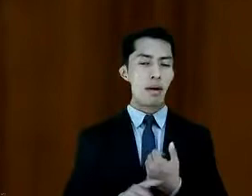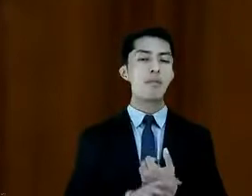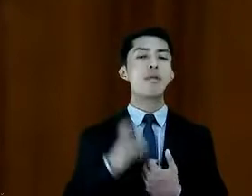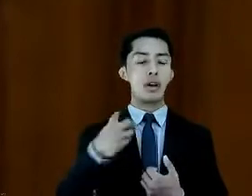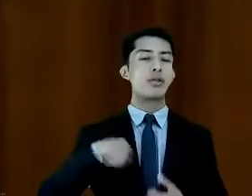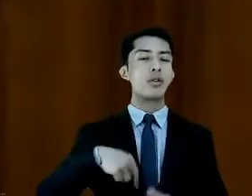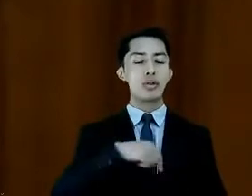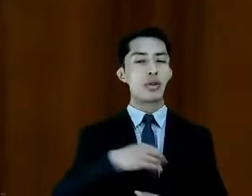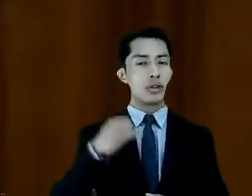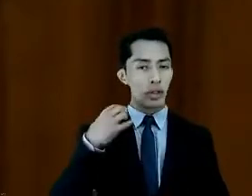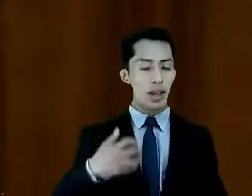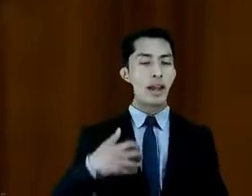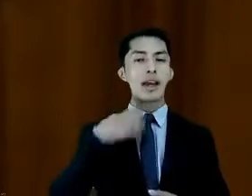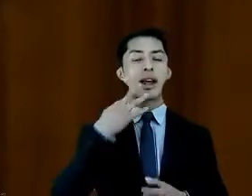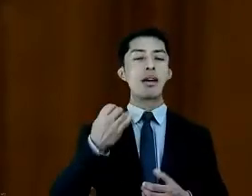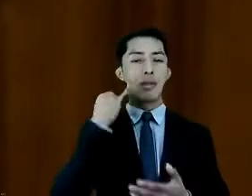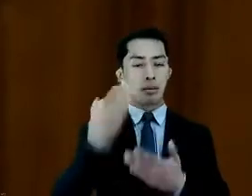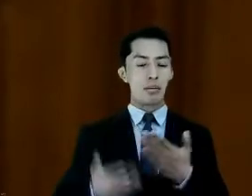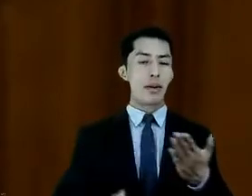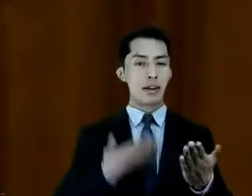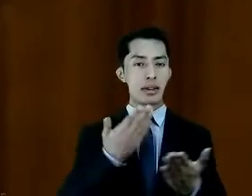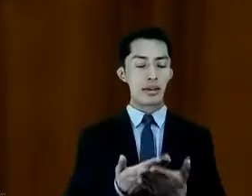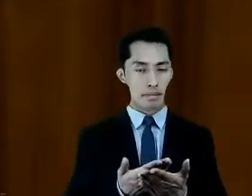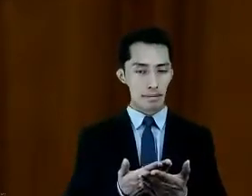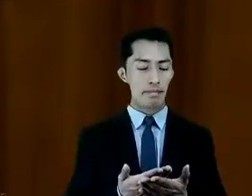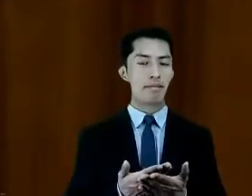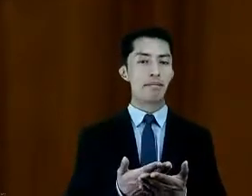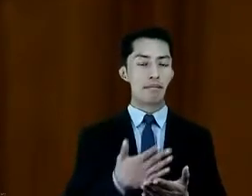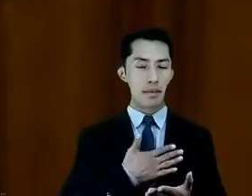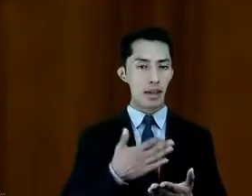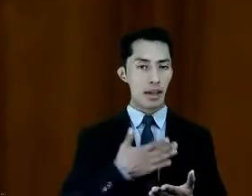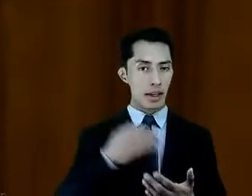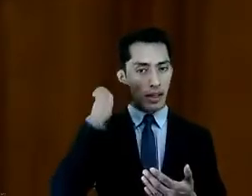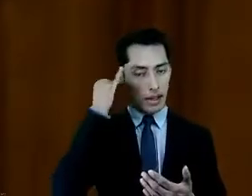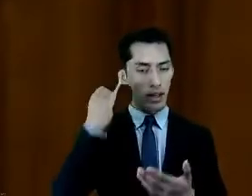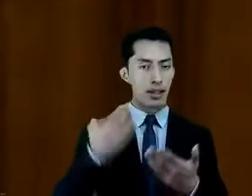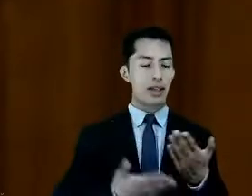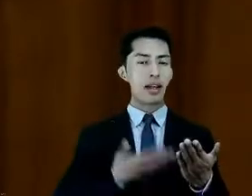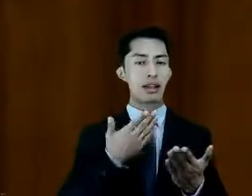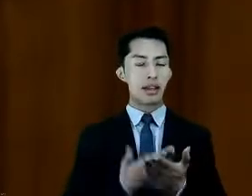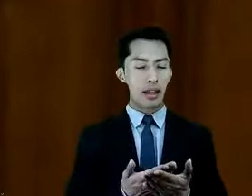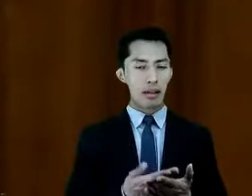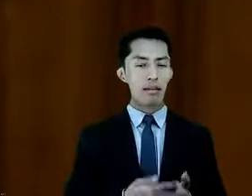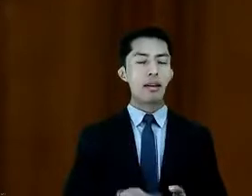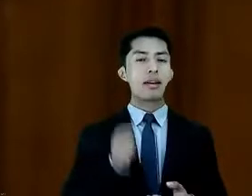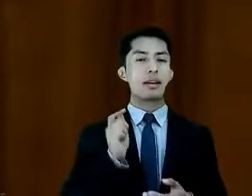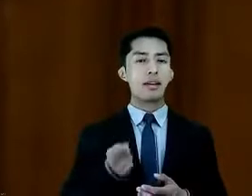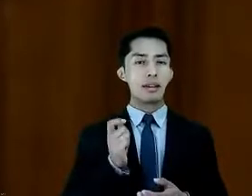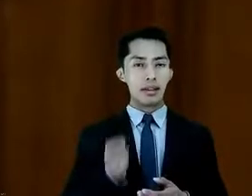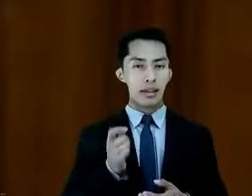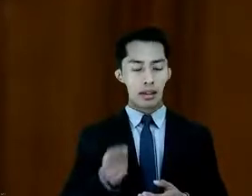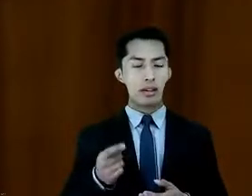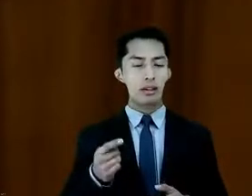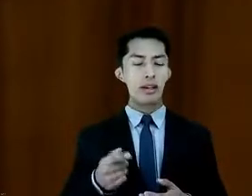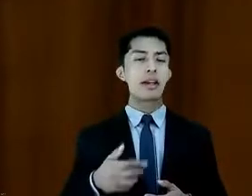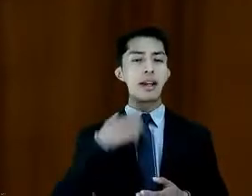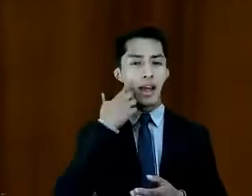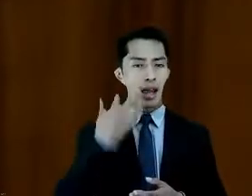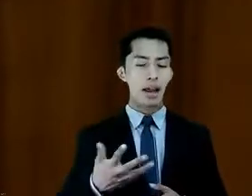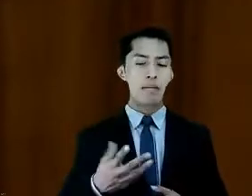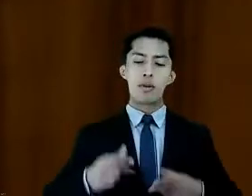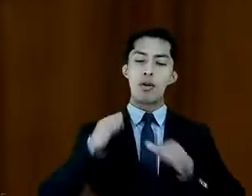procurando presentar nuestra iniciativa en la que estamos buscando que